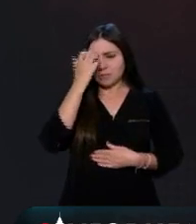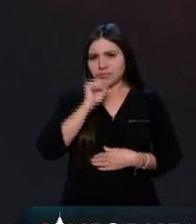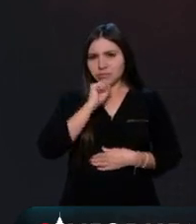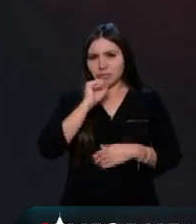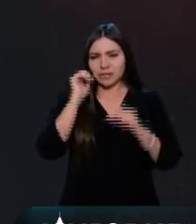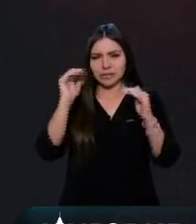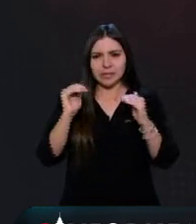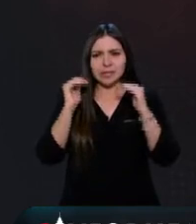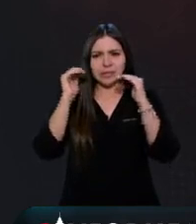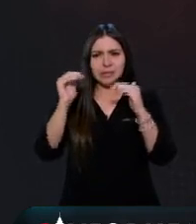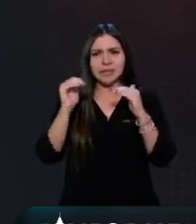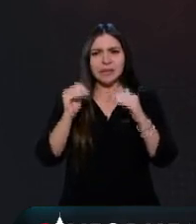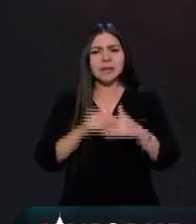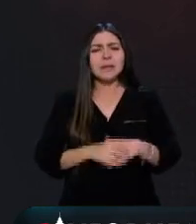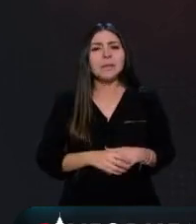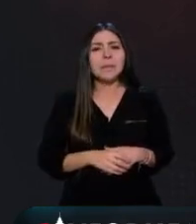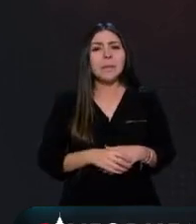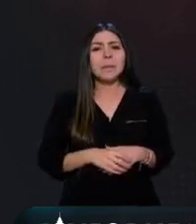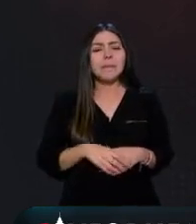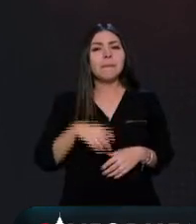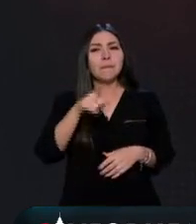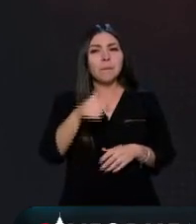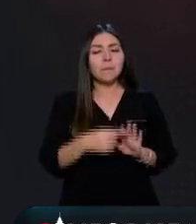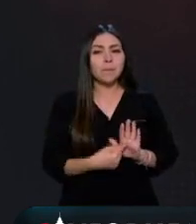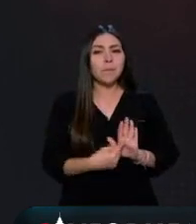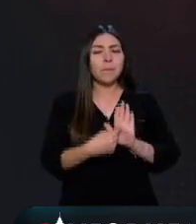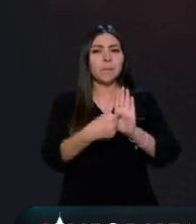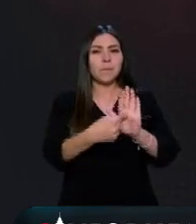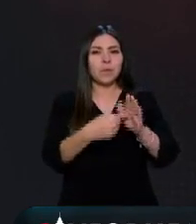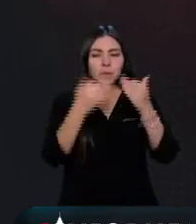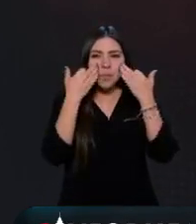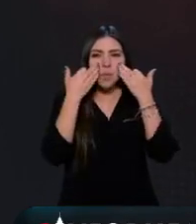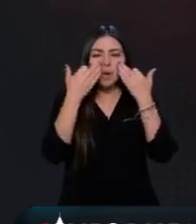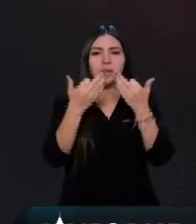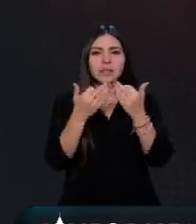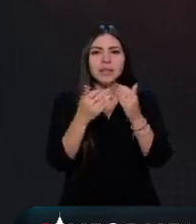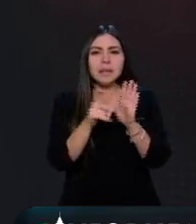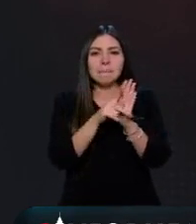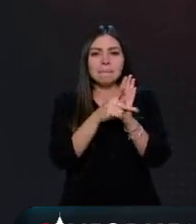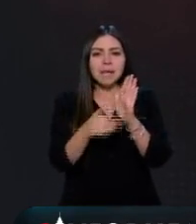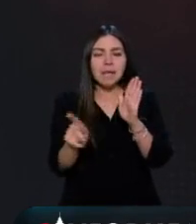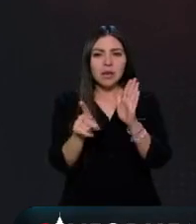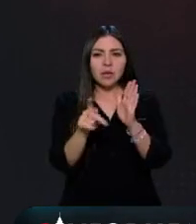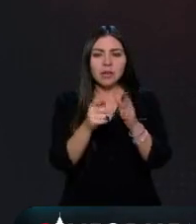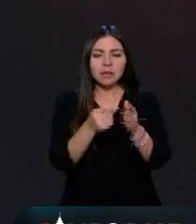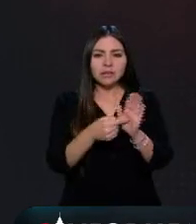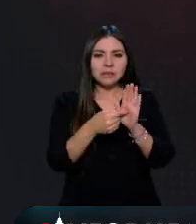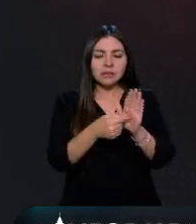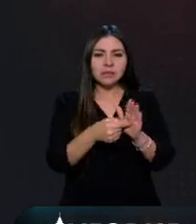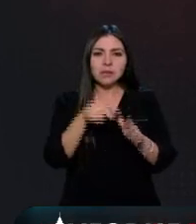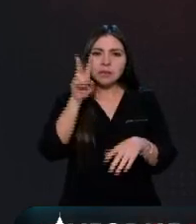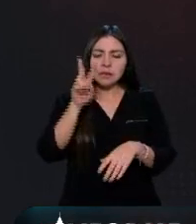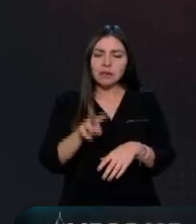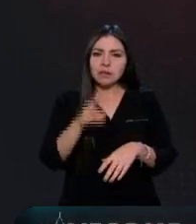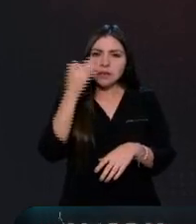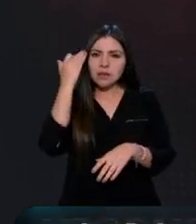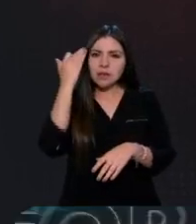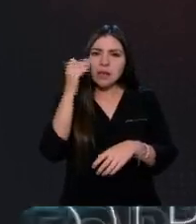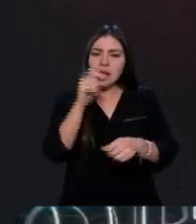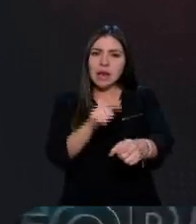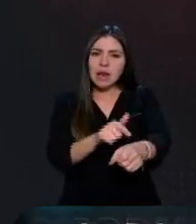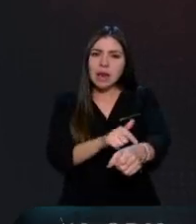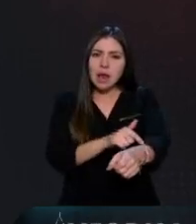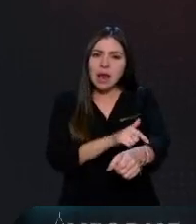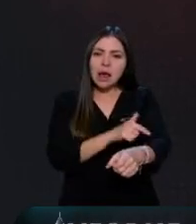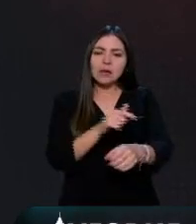Planeta, que cuando tú presentas una obra periodística, es un proceso muy largo, es un proceso en donde hay una corrección